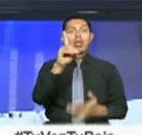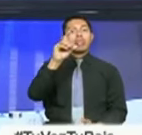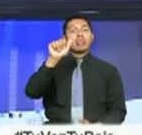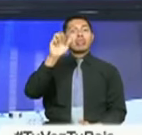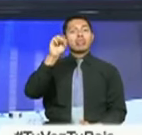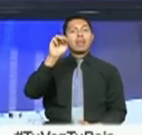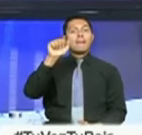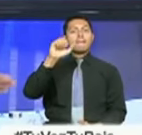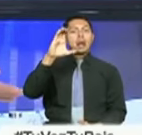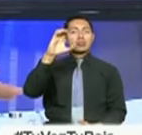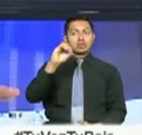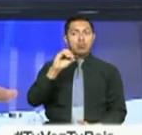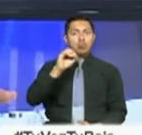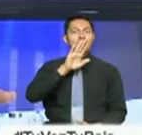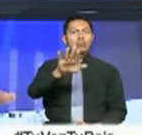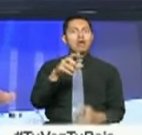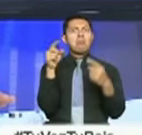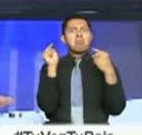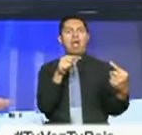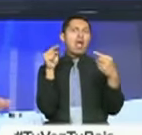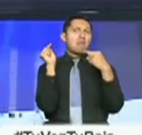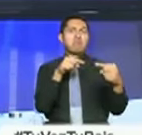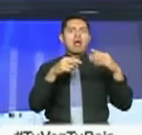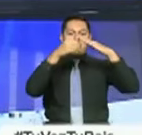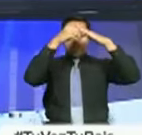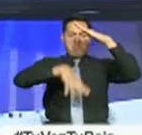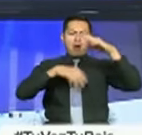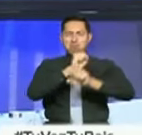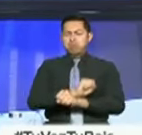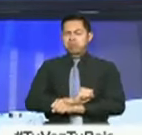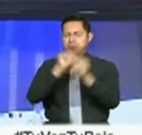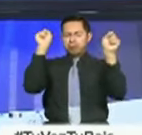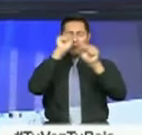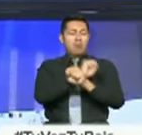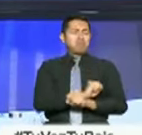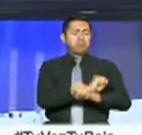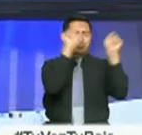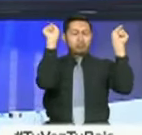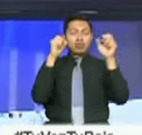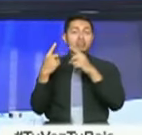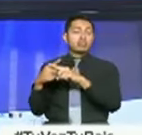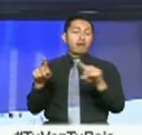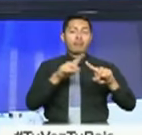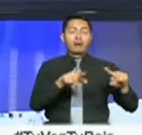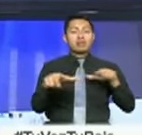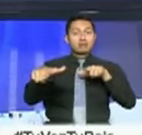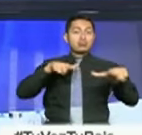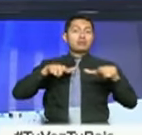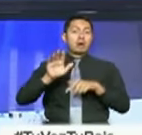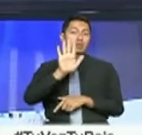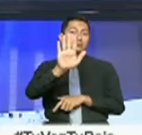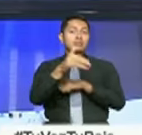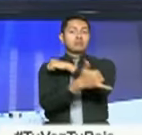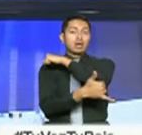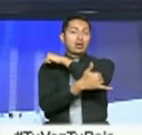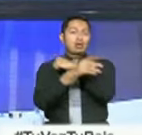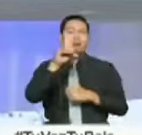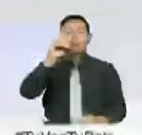de Derechos Humanos, al menos 21 proyectiles de tipo tierra-tierra han impactado en varias zonas de esa